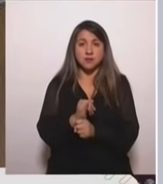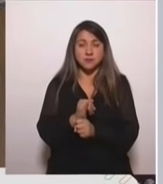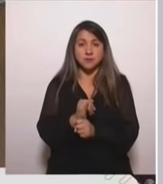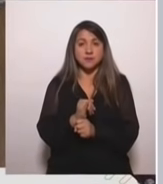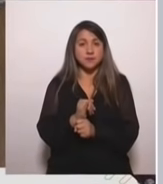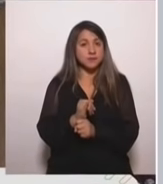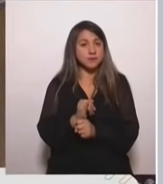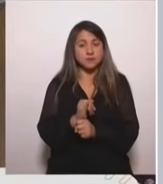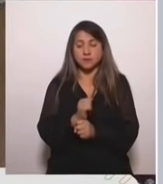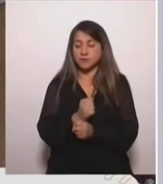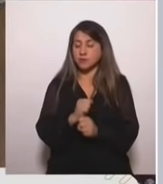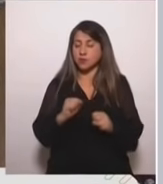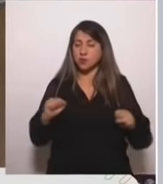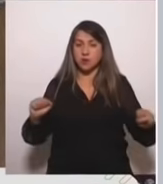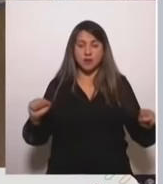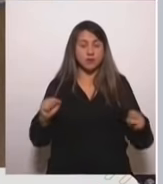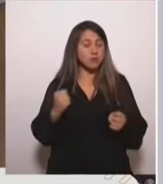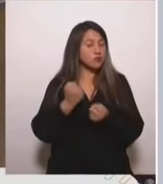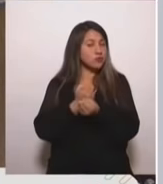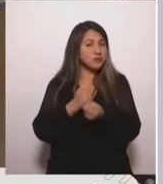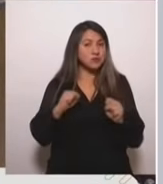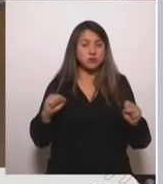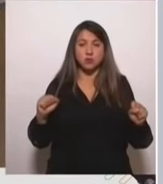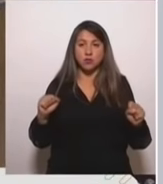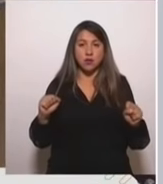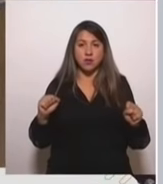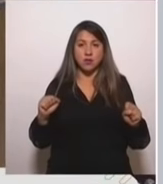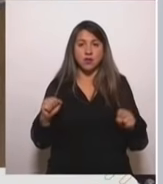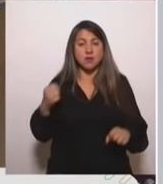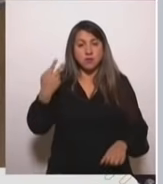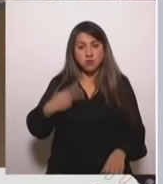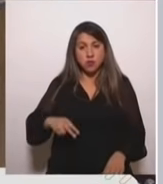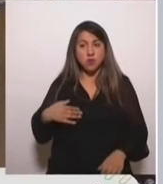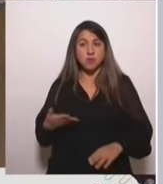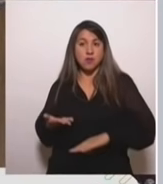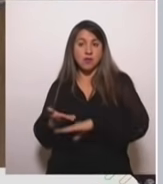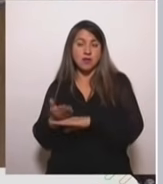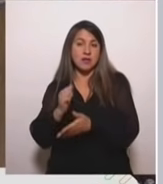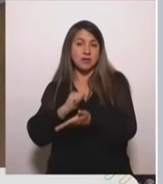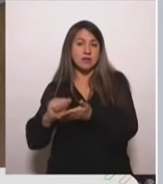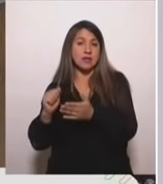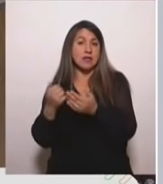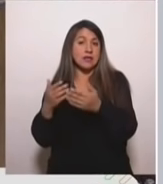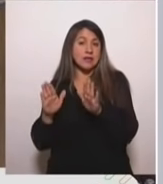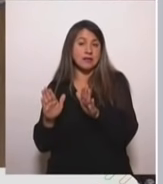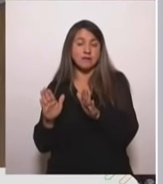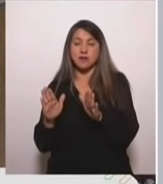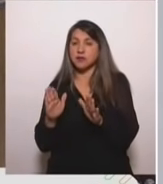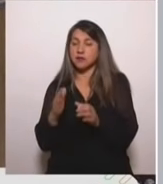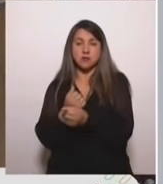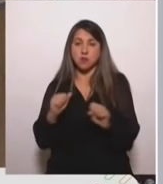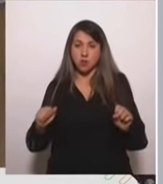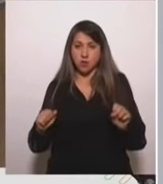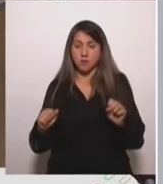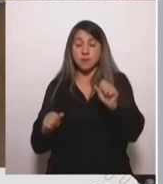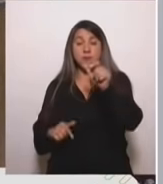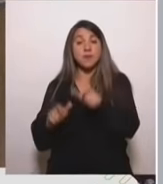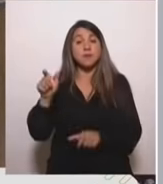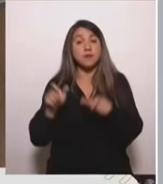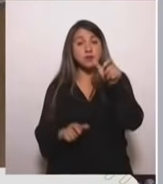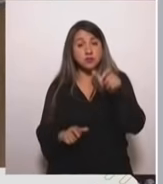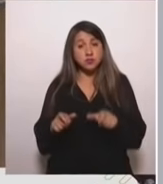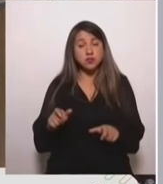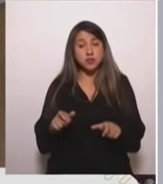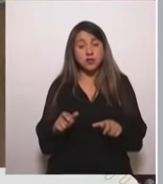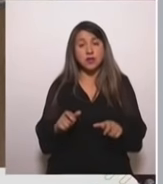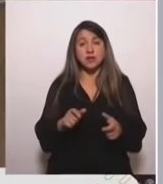la regla, esta es la única base hoy día con arreglo a la cual los 155